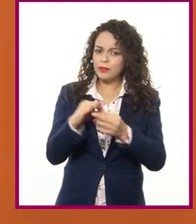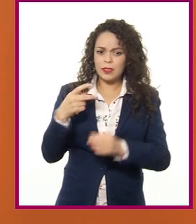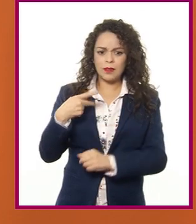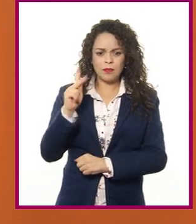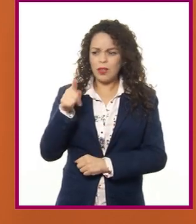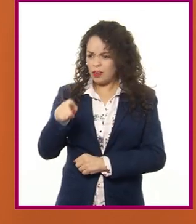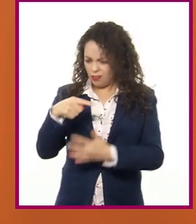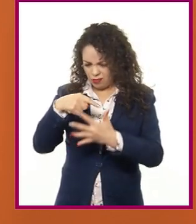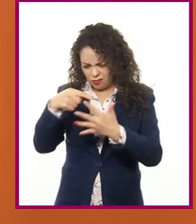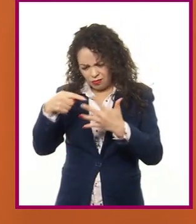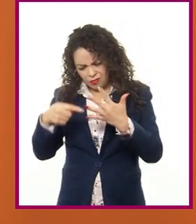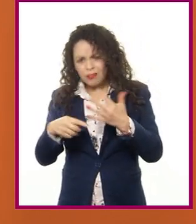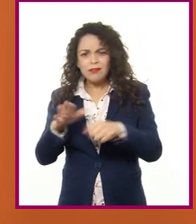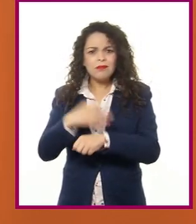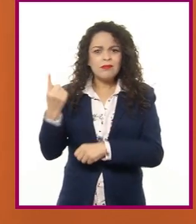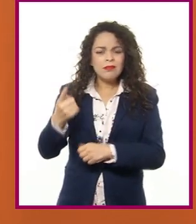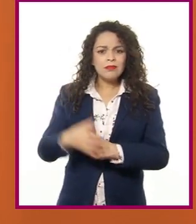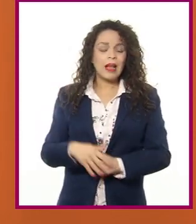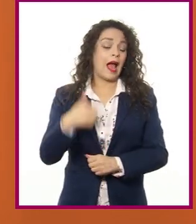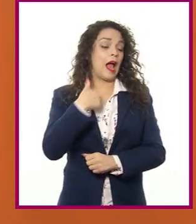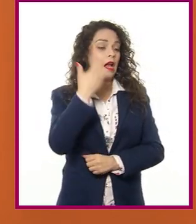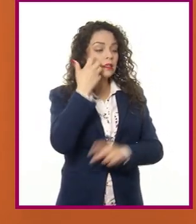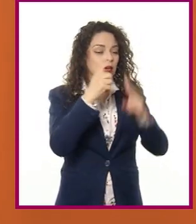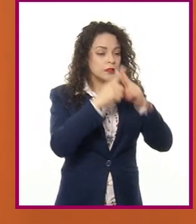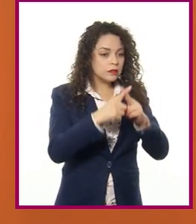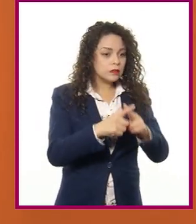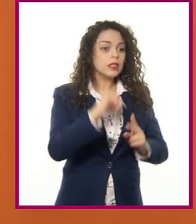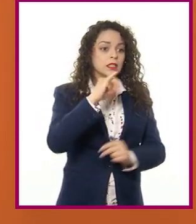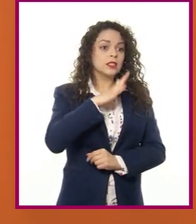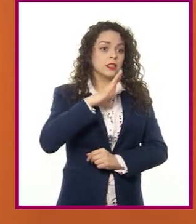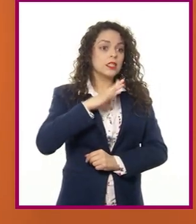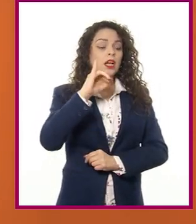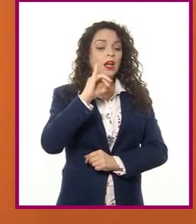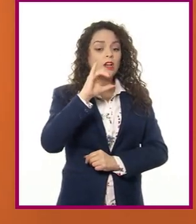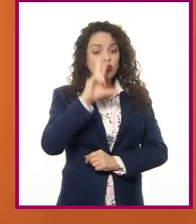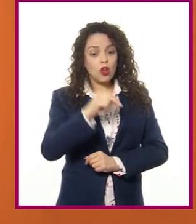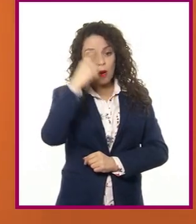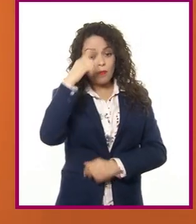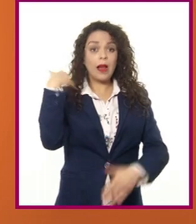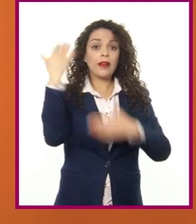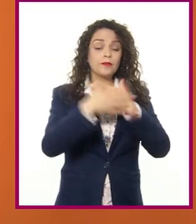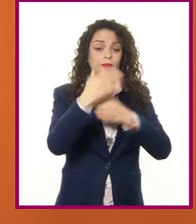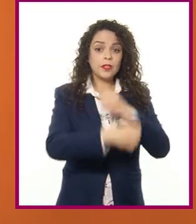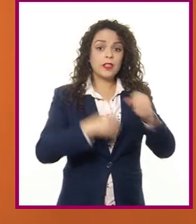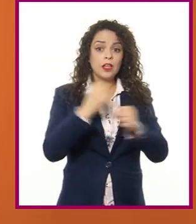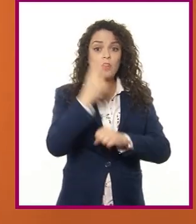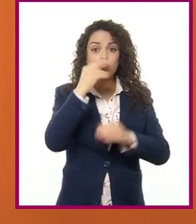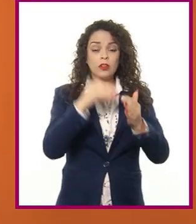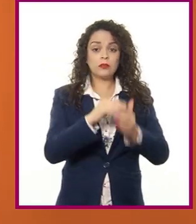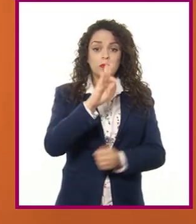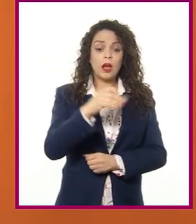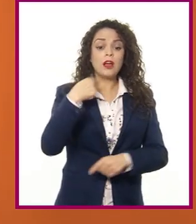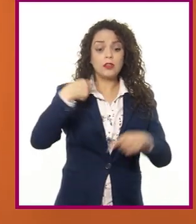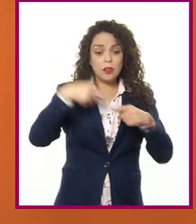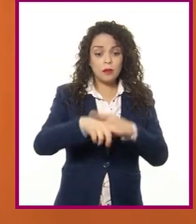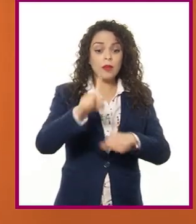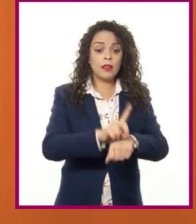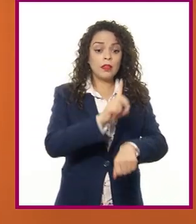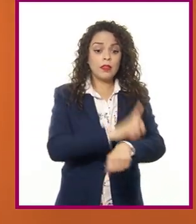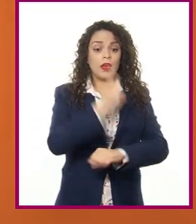dedos? Estoy tratando de calcular si habrá Copa Mundial en el año 2040 partiendo desde